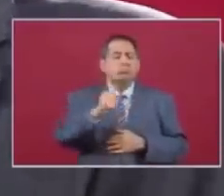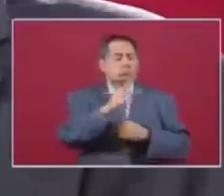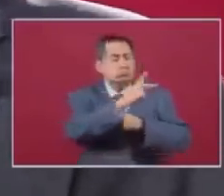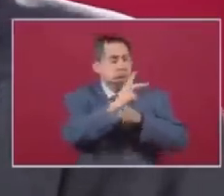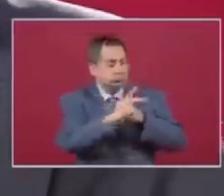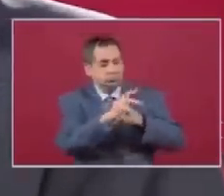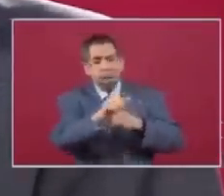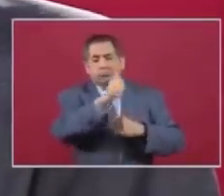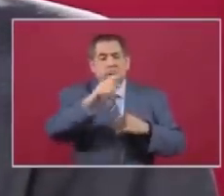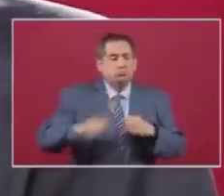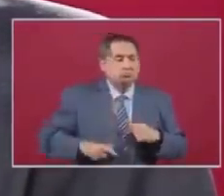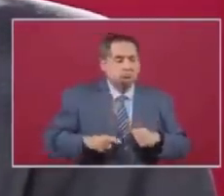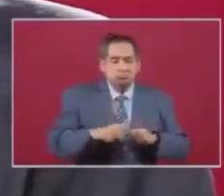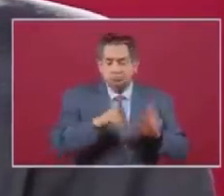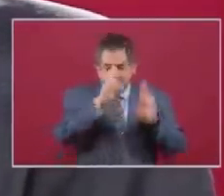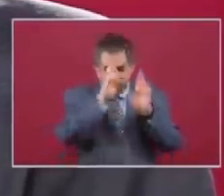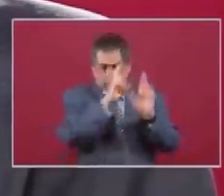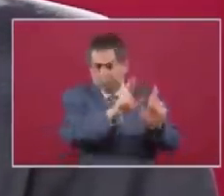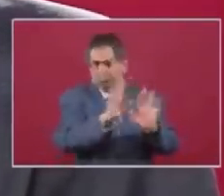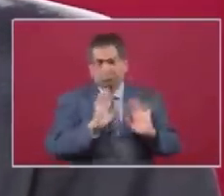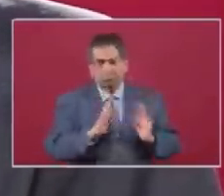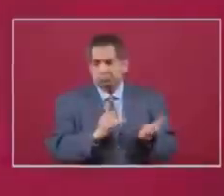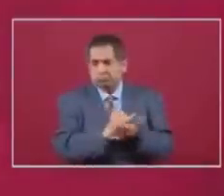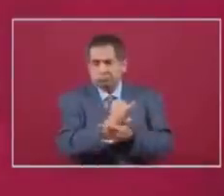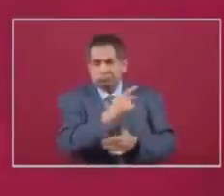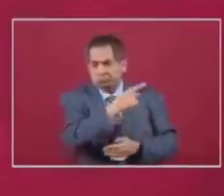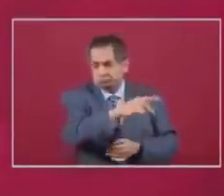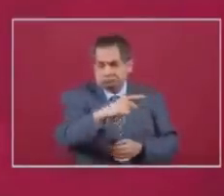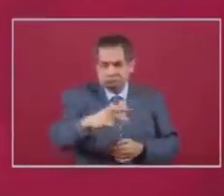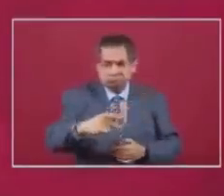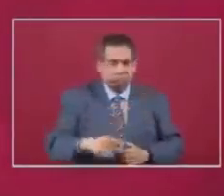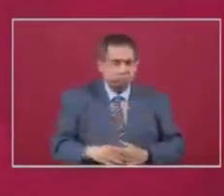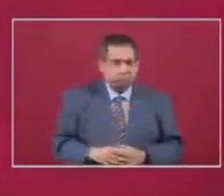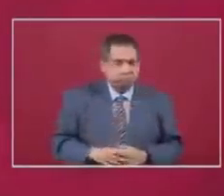otros gobiernos. O sea,